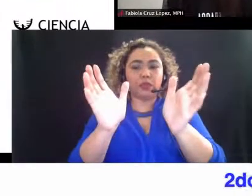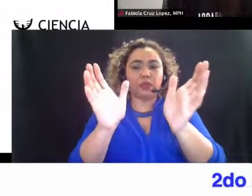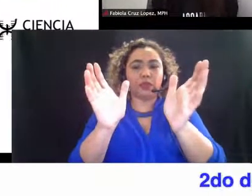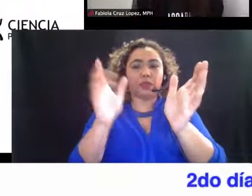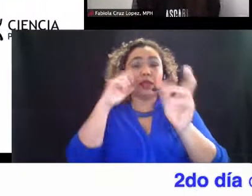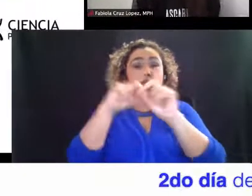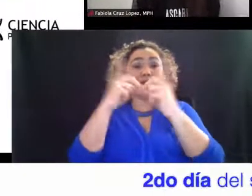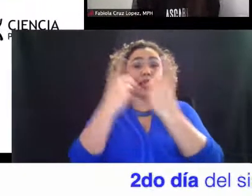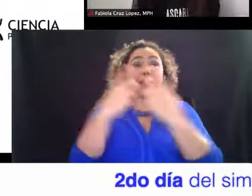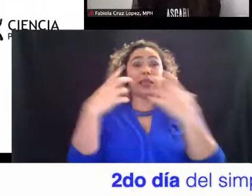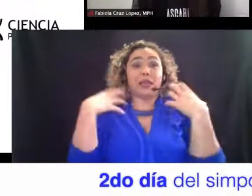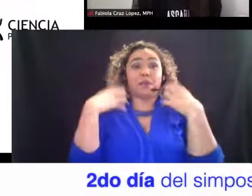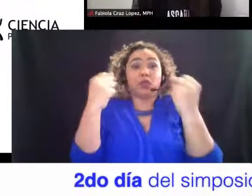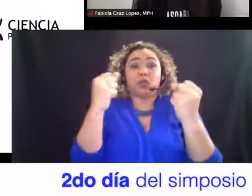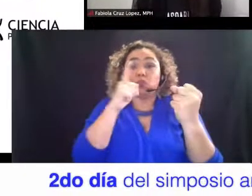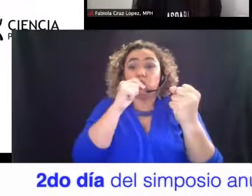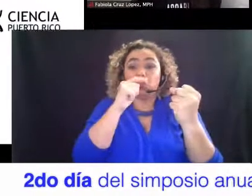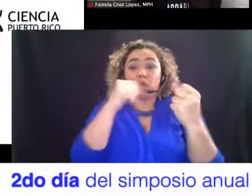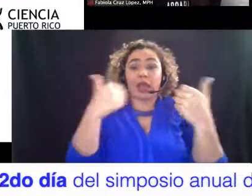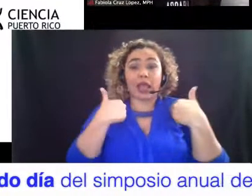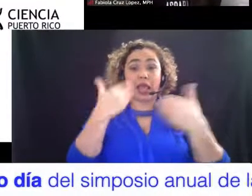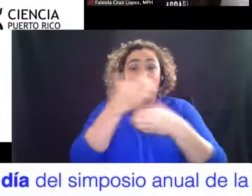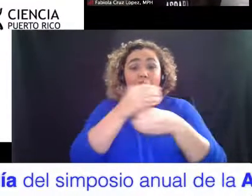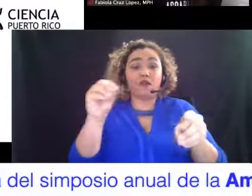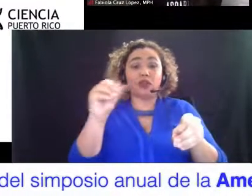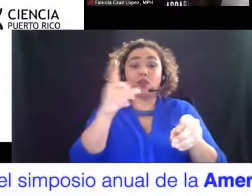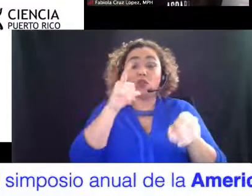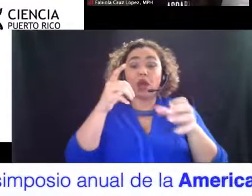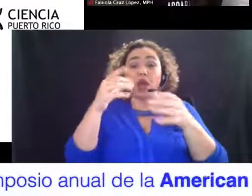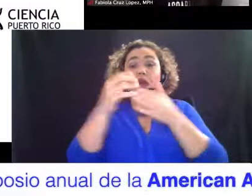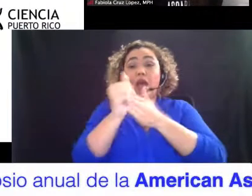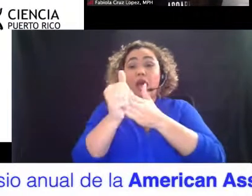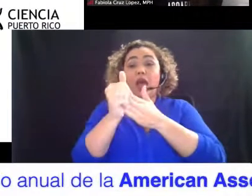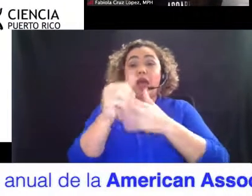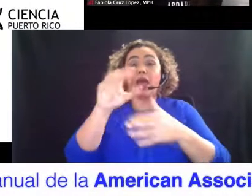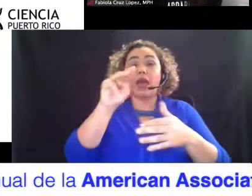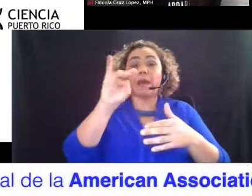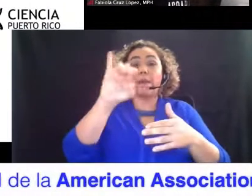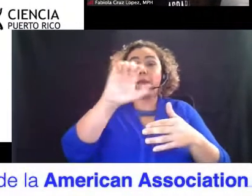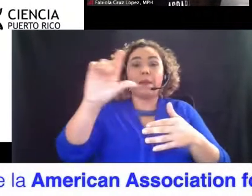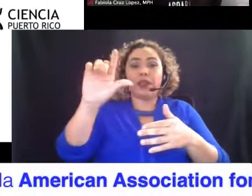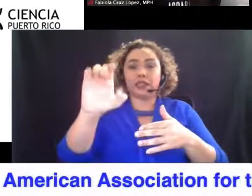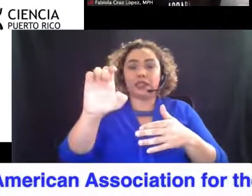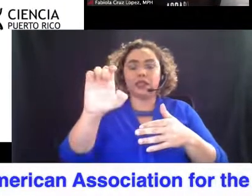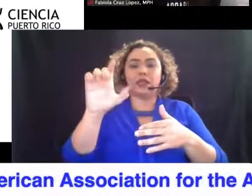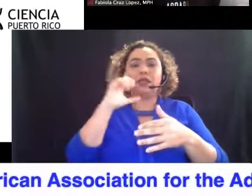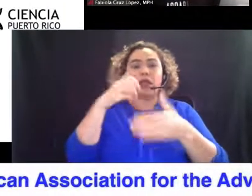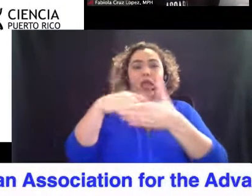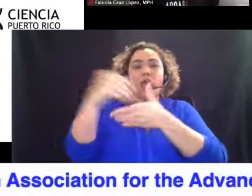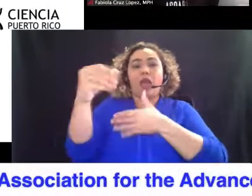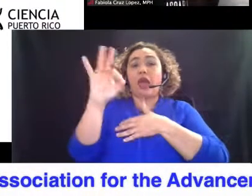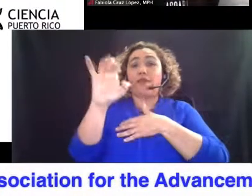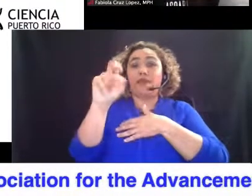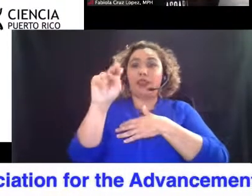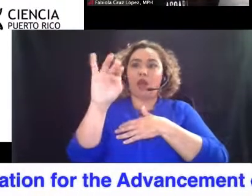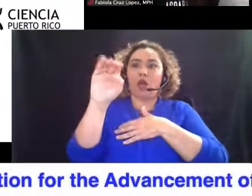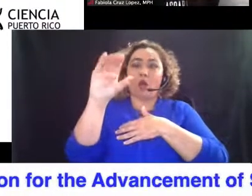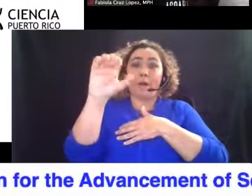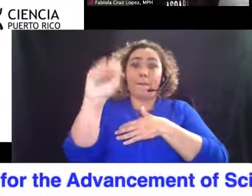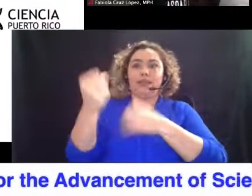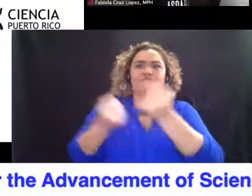Departamento de Salud, tenemos la oficina dirigida por Michelle de la Cruz fuera, pues claro, fideicomiso, continúa dándonos todo ese